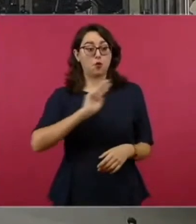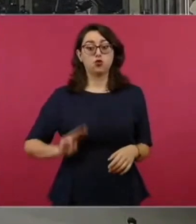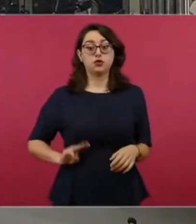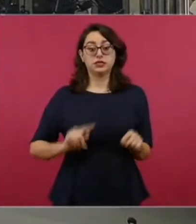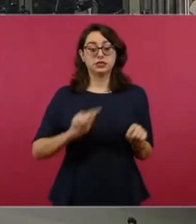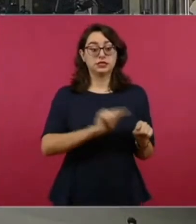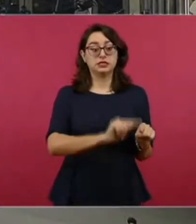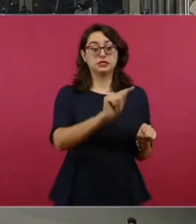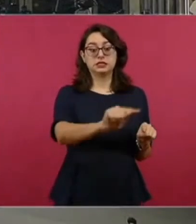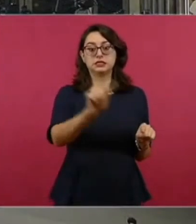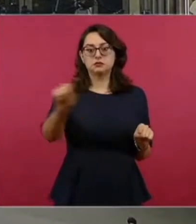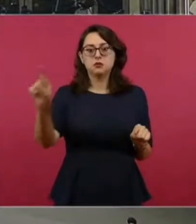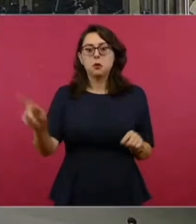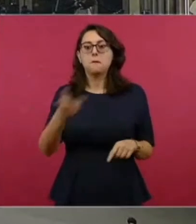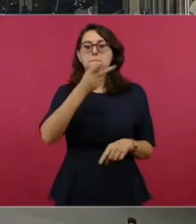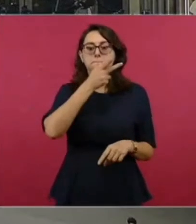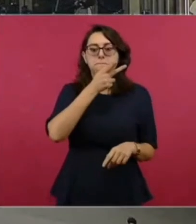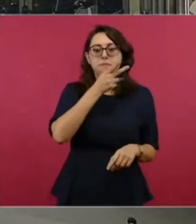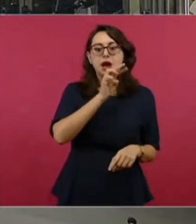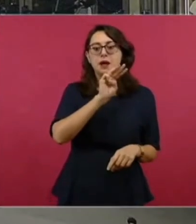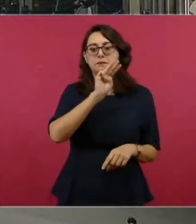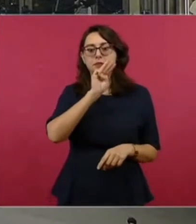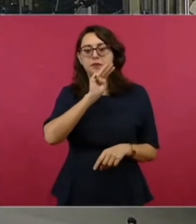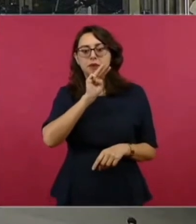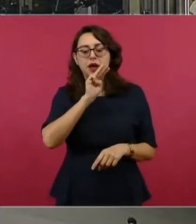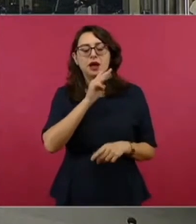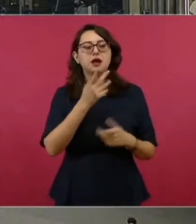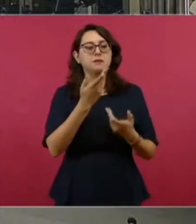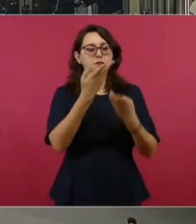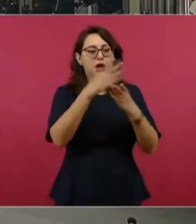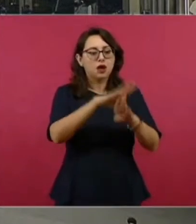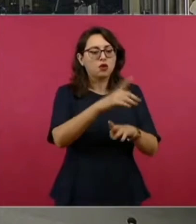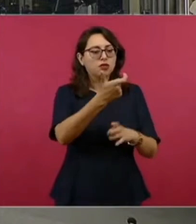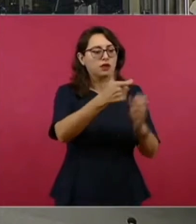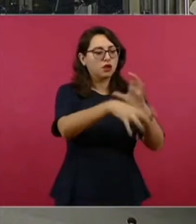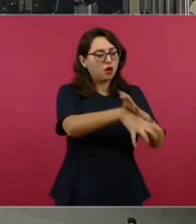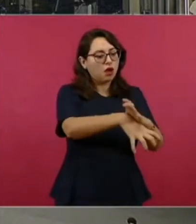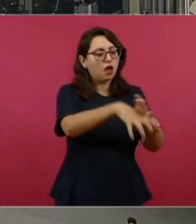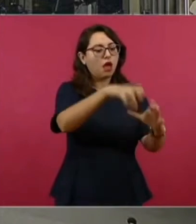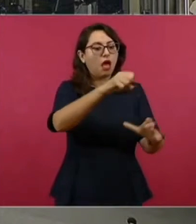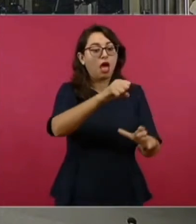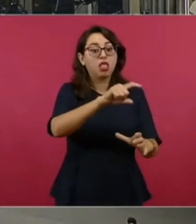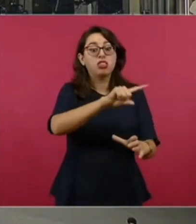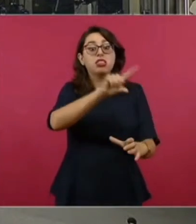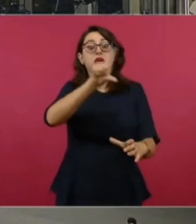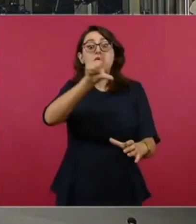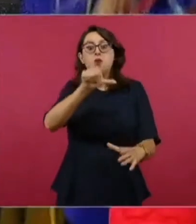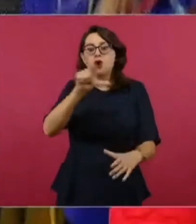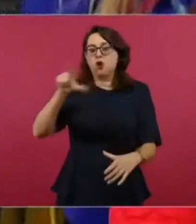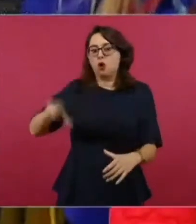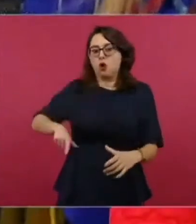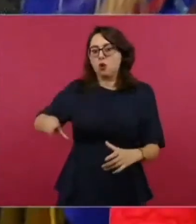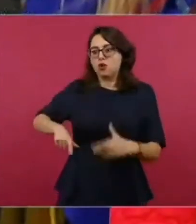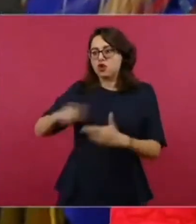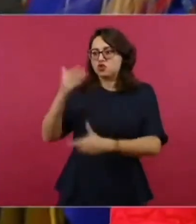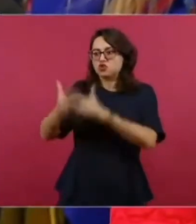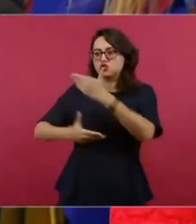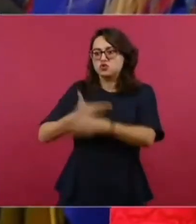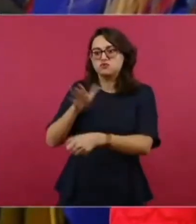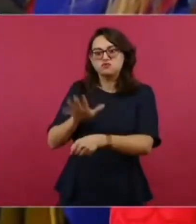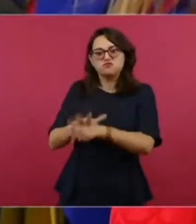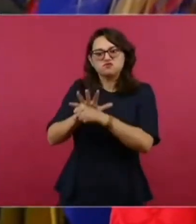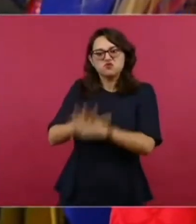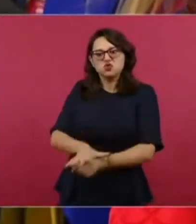ya se los padres ante la presión de estos de estos funcionarios le han entregado los recursos a estos